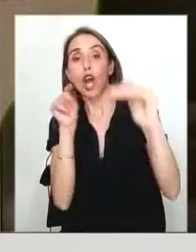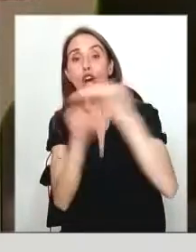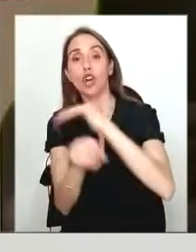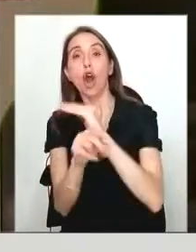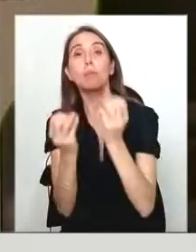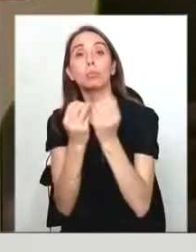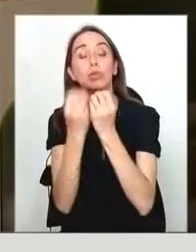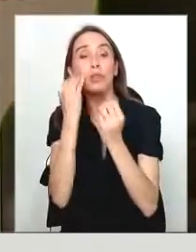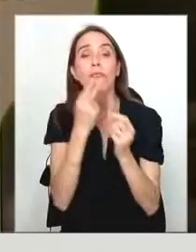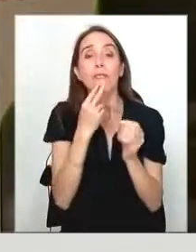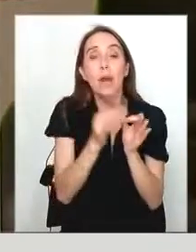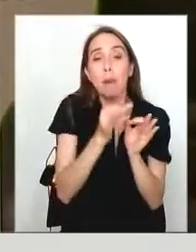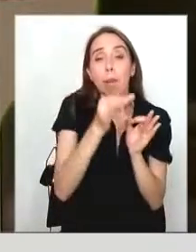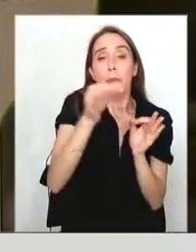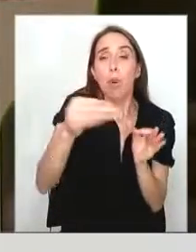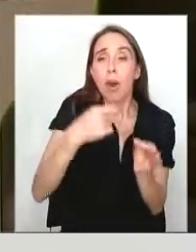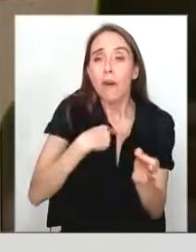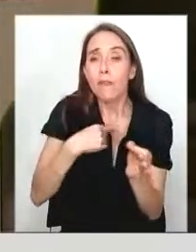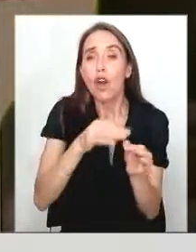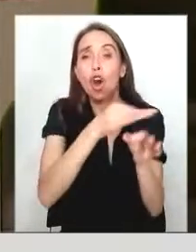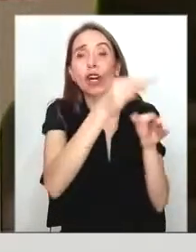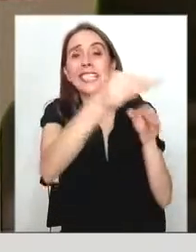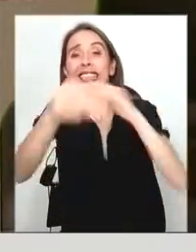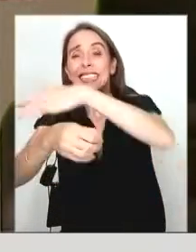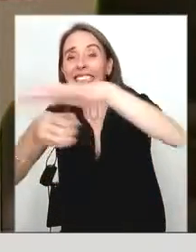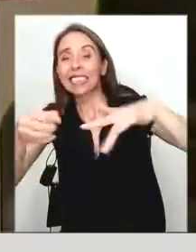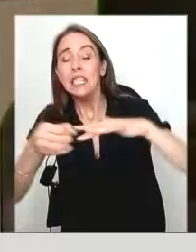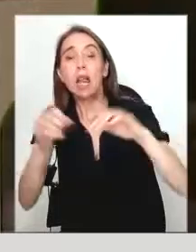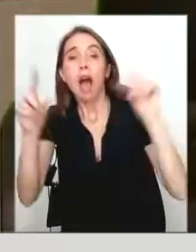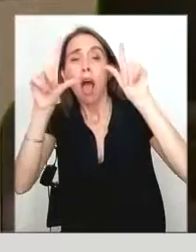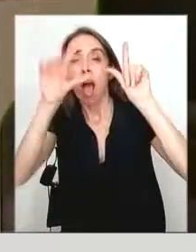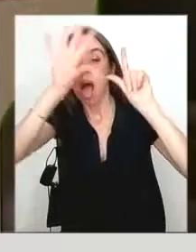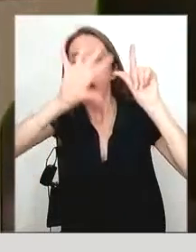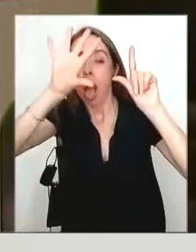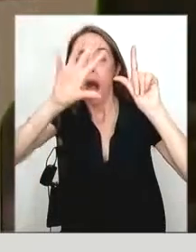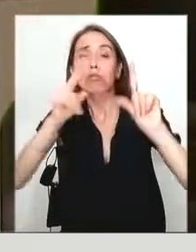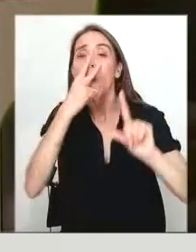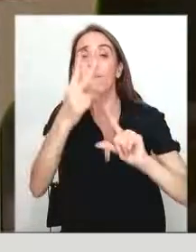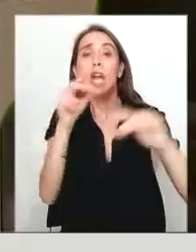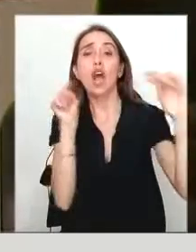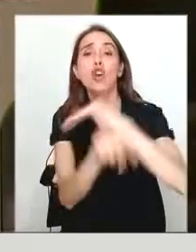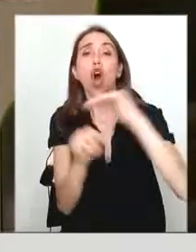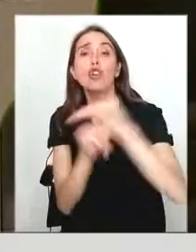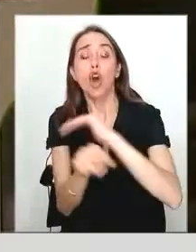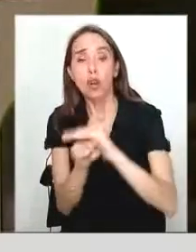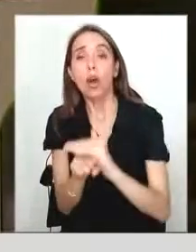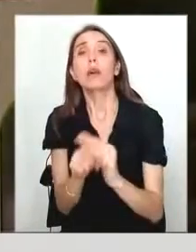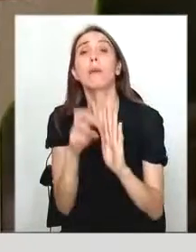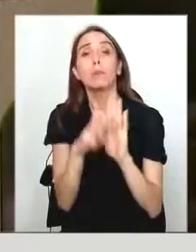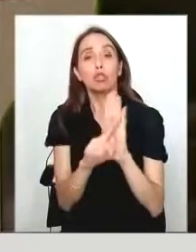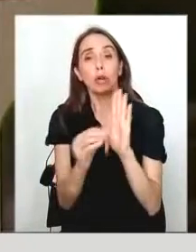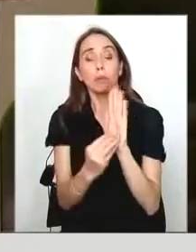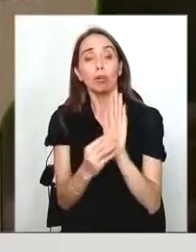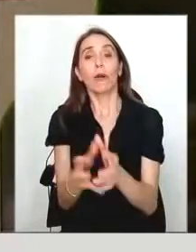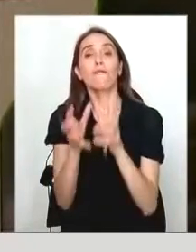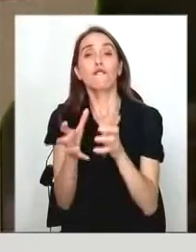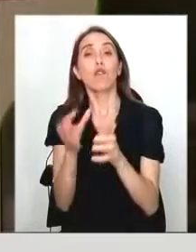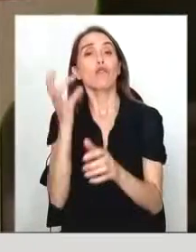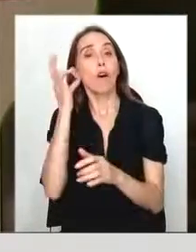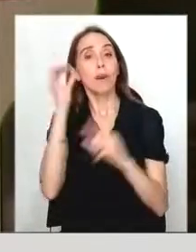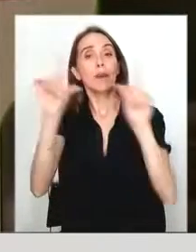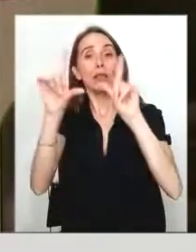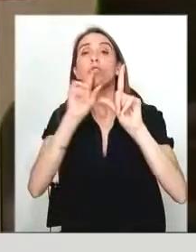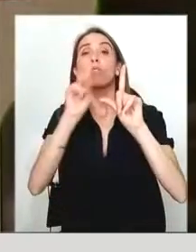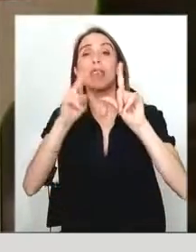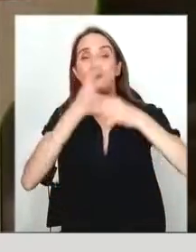alejados, en mi región, en algunas islas que no podían ver los goles. Y también propusimos en ese proyecto que se pudiera transmitir el fútbol femenino. En